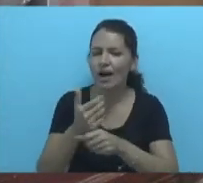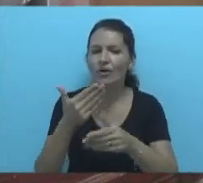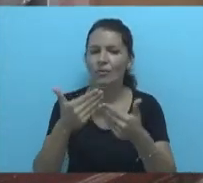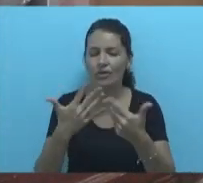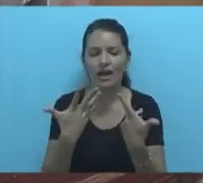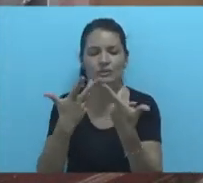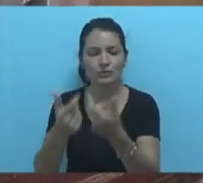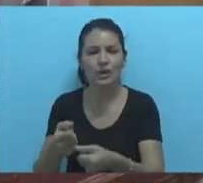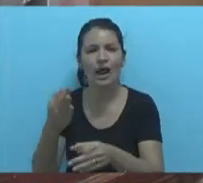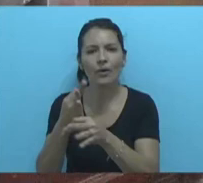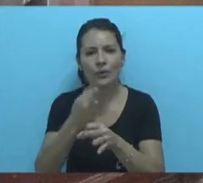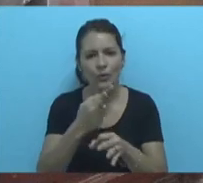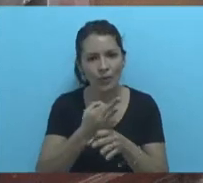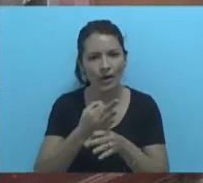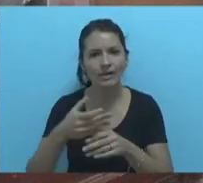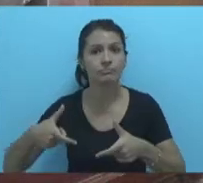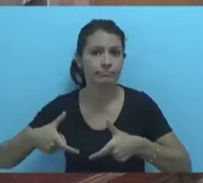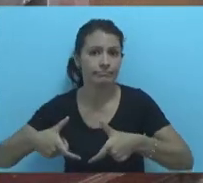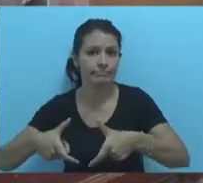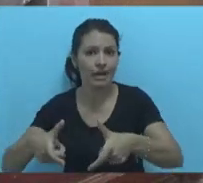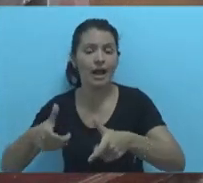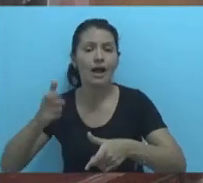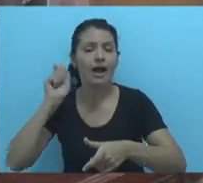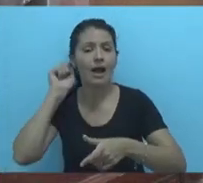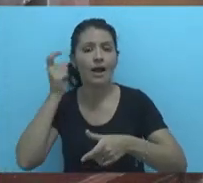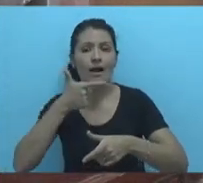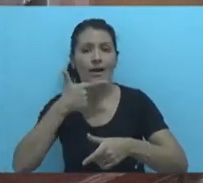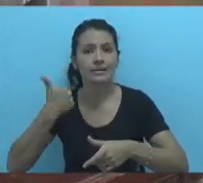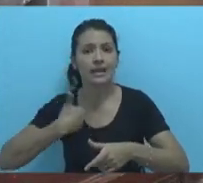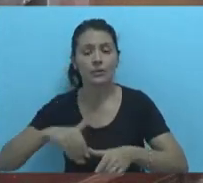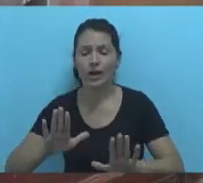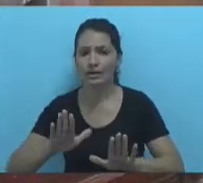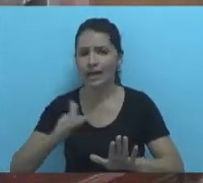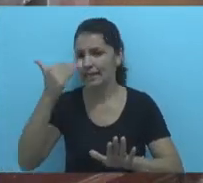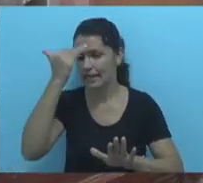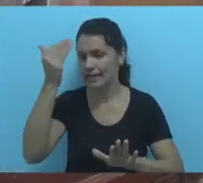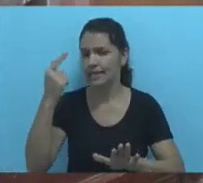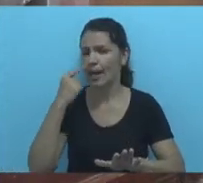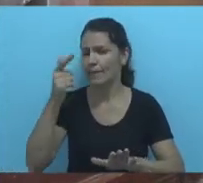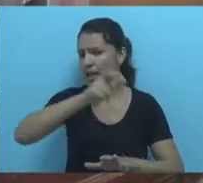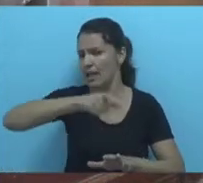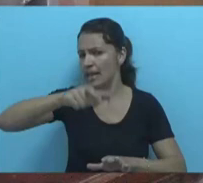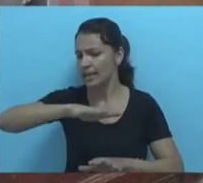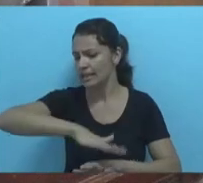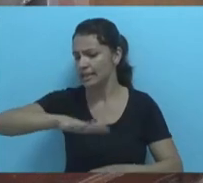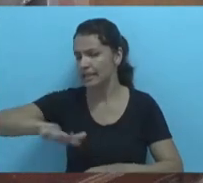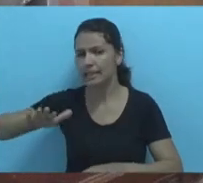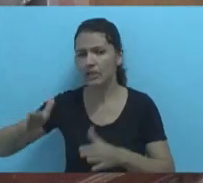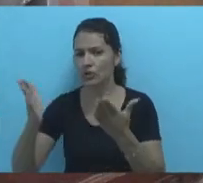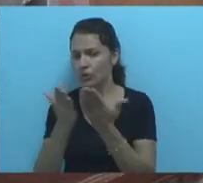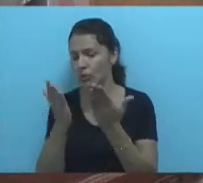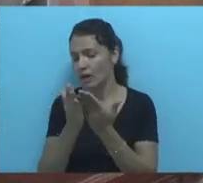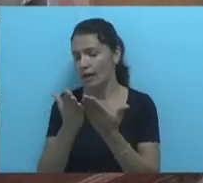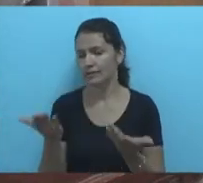puedan tener tales servicios. Decirles que son más de 15.000 estudiantes que hoy